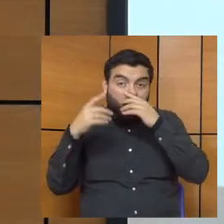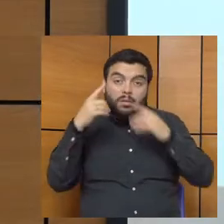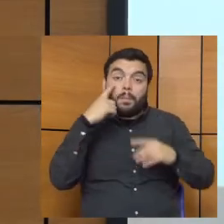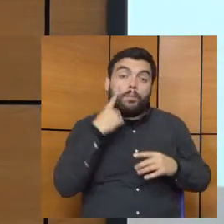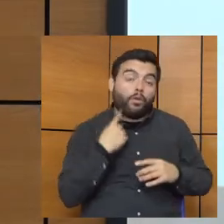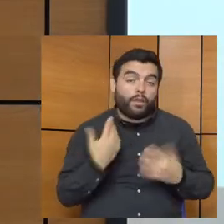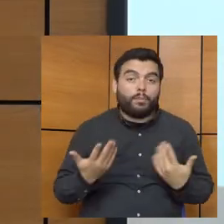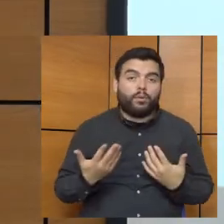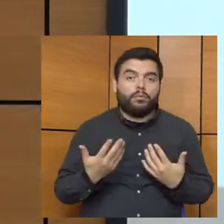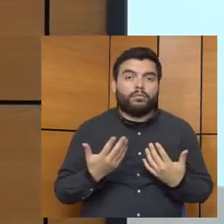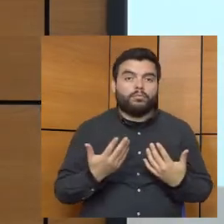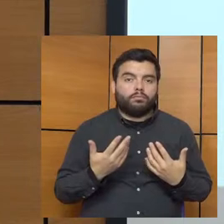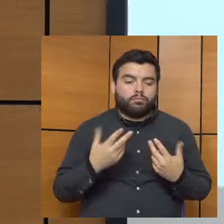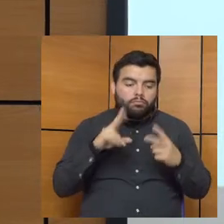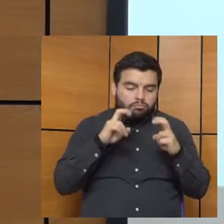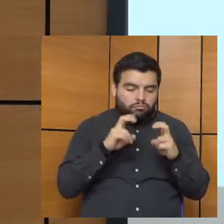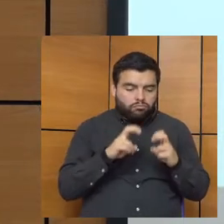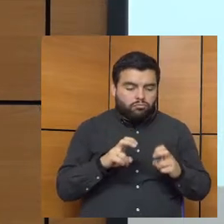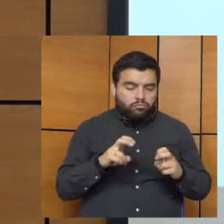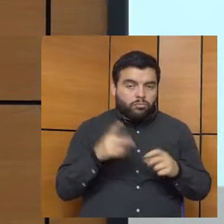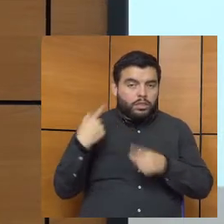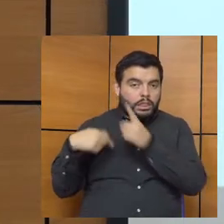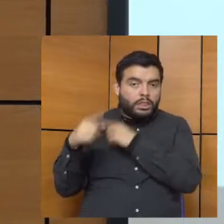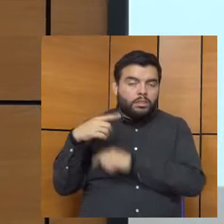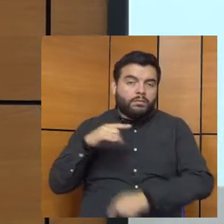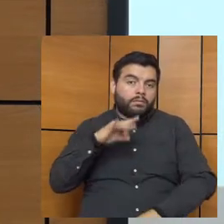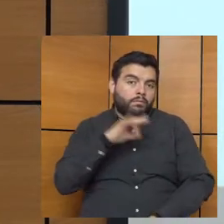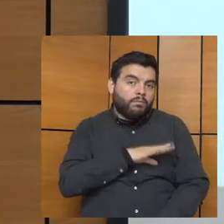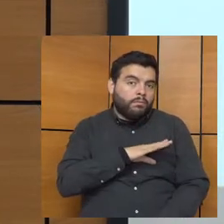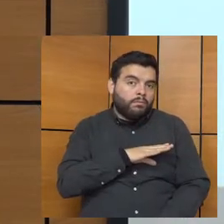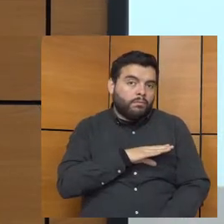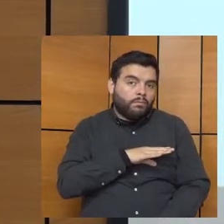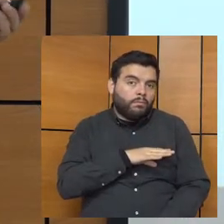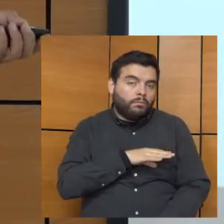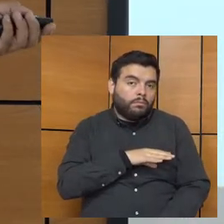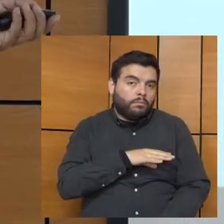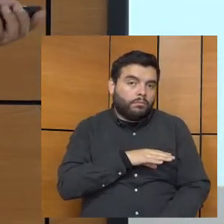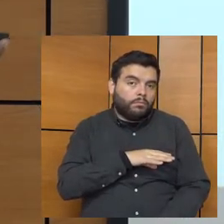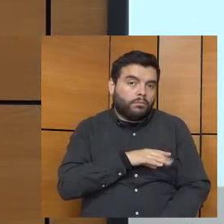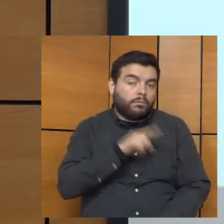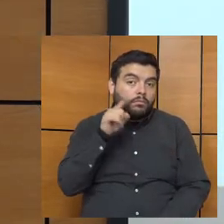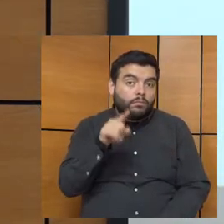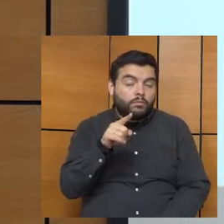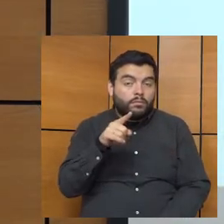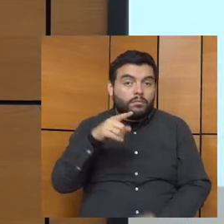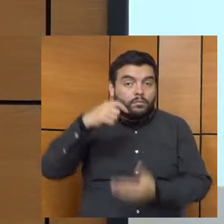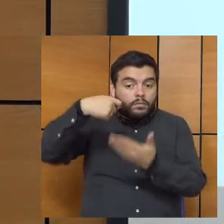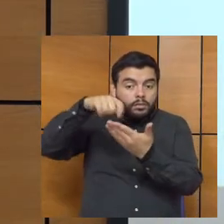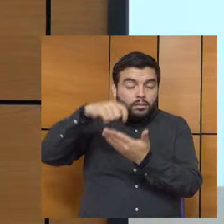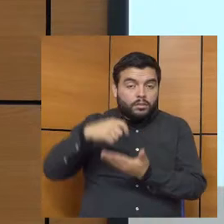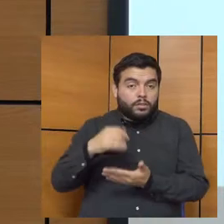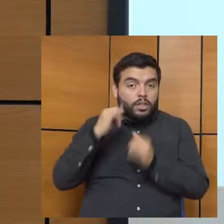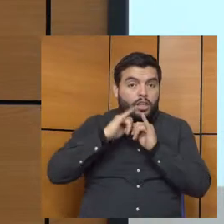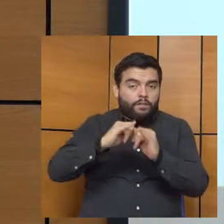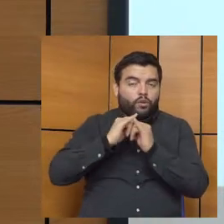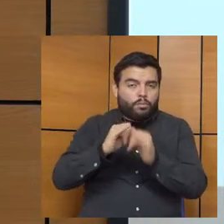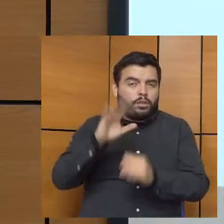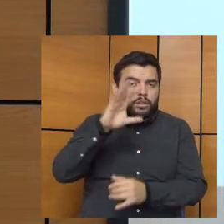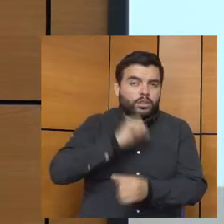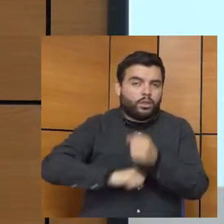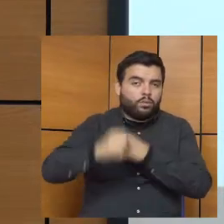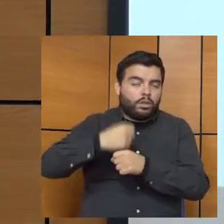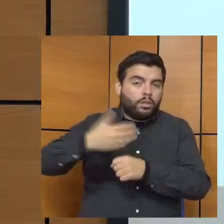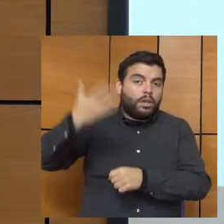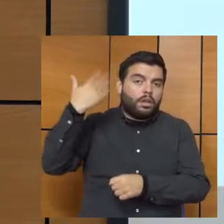separamos. Analizamos la historia de Chile y encontramos que tenía sentido en Chile esta separación. Ahí aparecen unos datos de los últimos 50 años. O sea, hay un